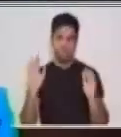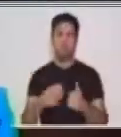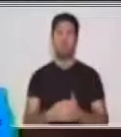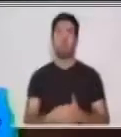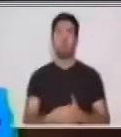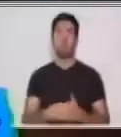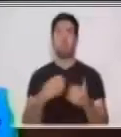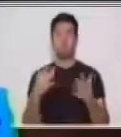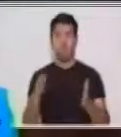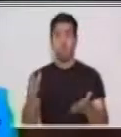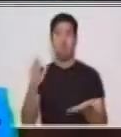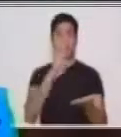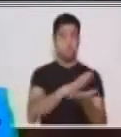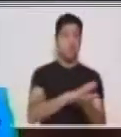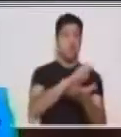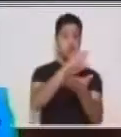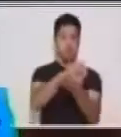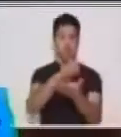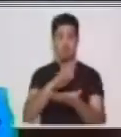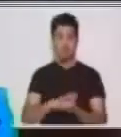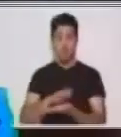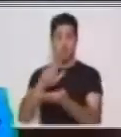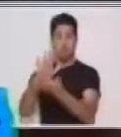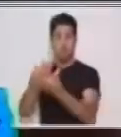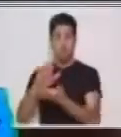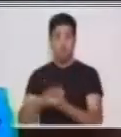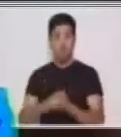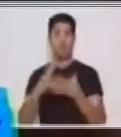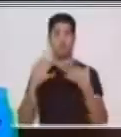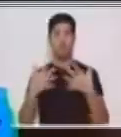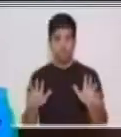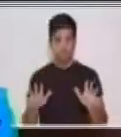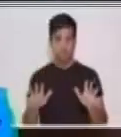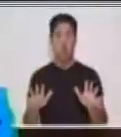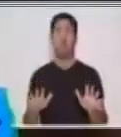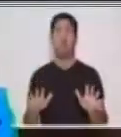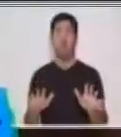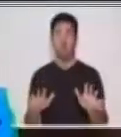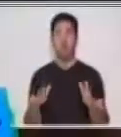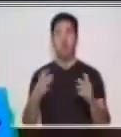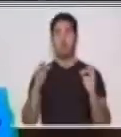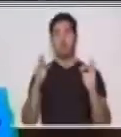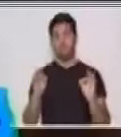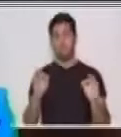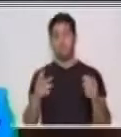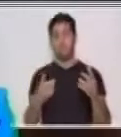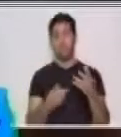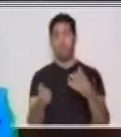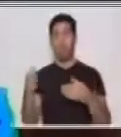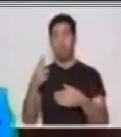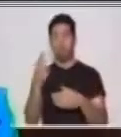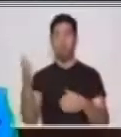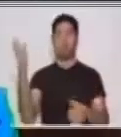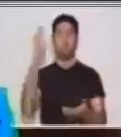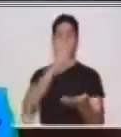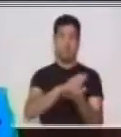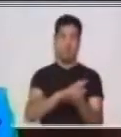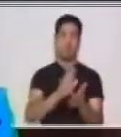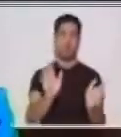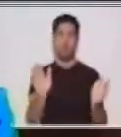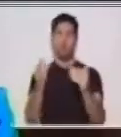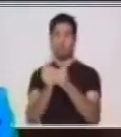cartulina. Luego haz las pestañas, ya cuando tengas las pestañitas hechas a cada lado vas a recortar el patrón y vas a poder